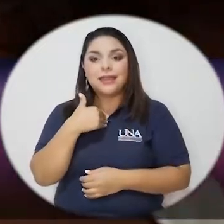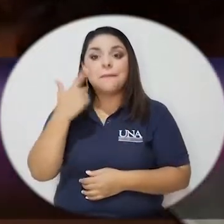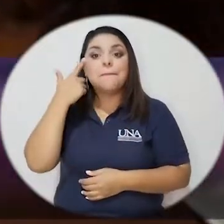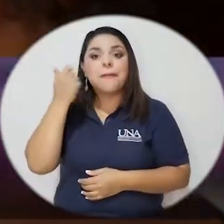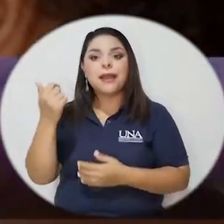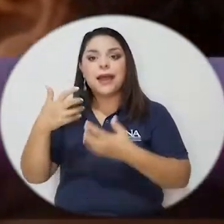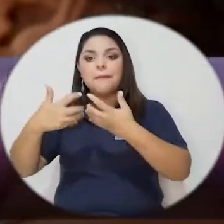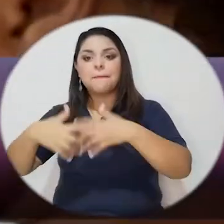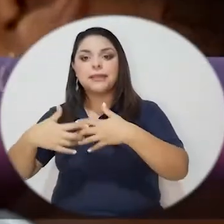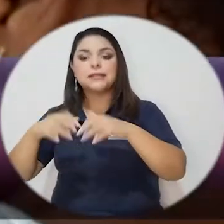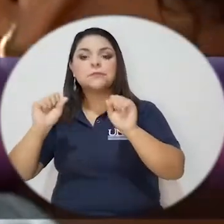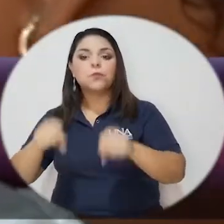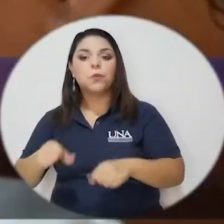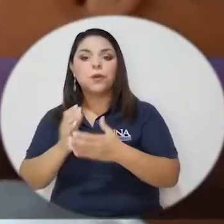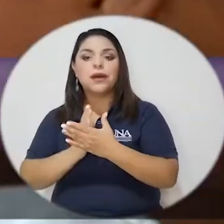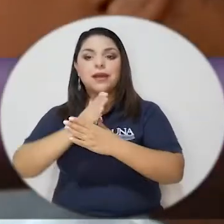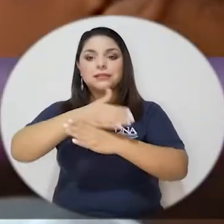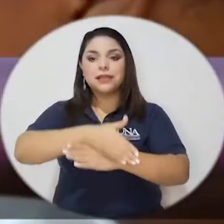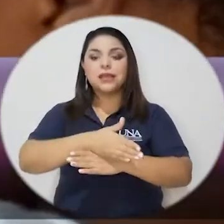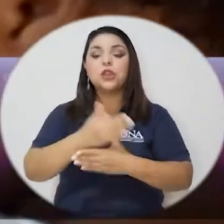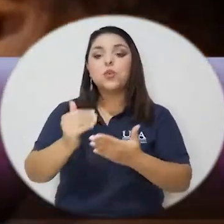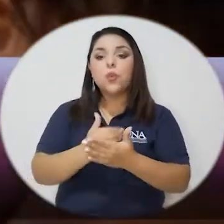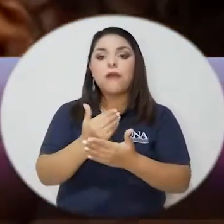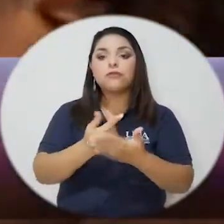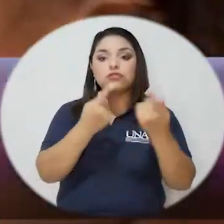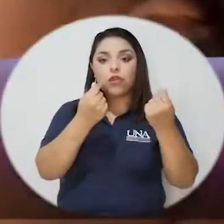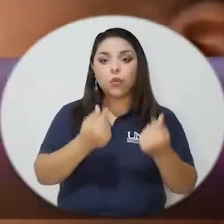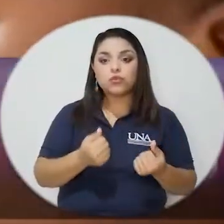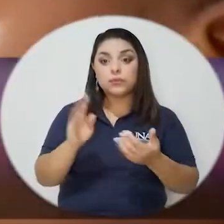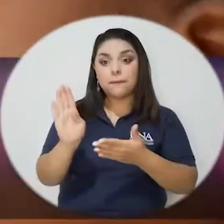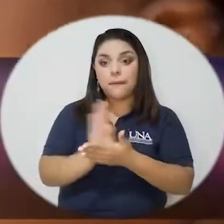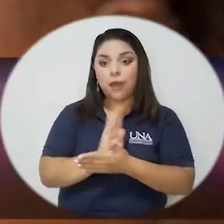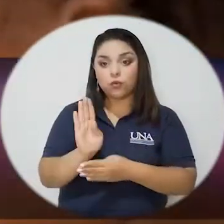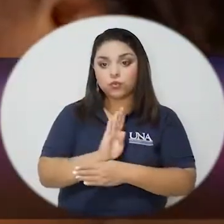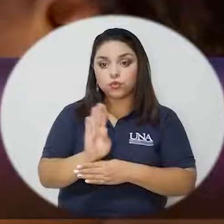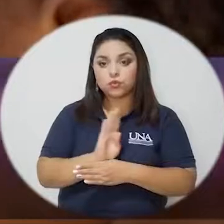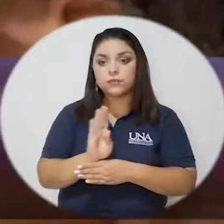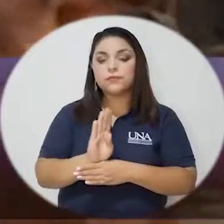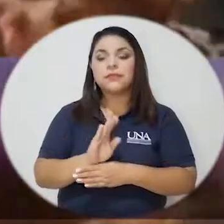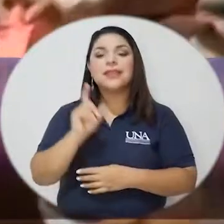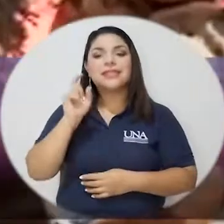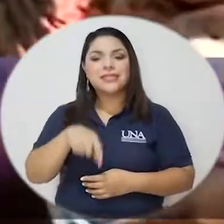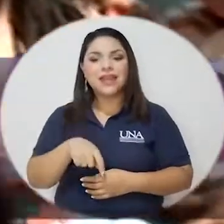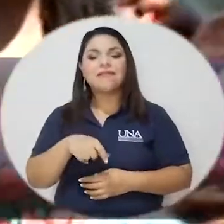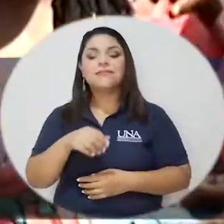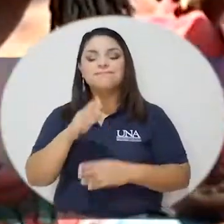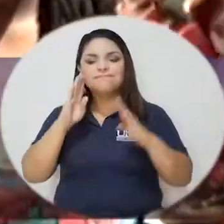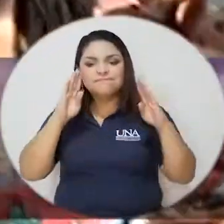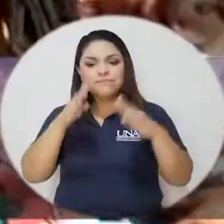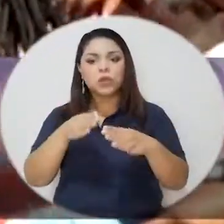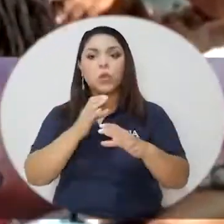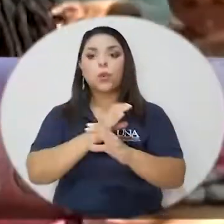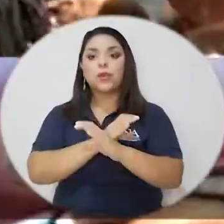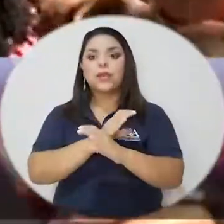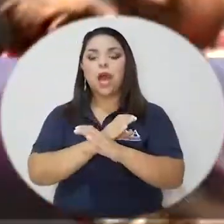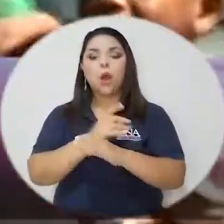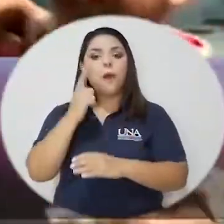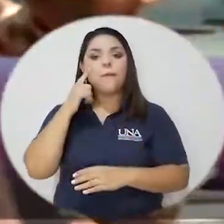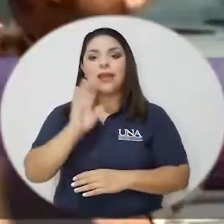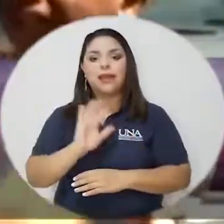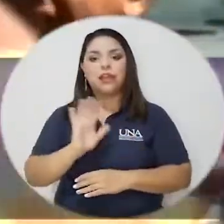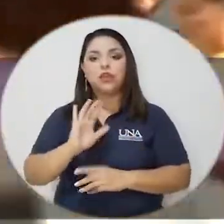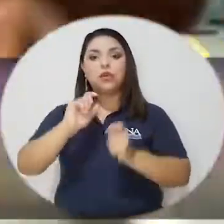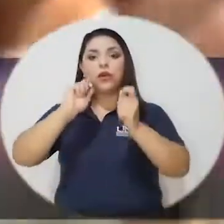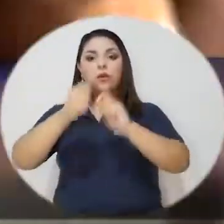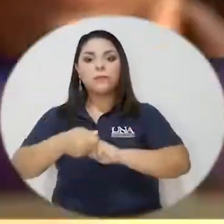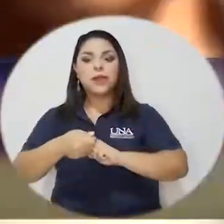empresas acceder a nuevos recursos en los bancos, hay que tratarlo con mucho cuidado para que no